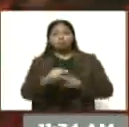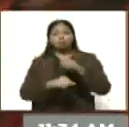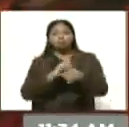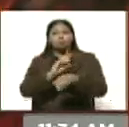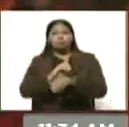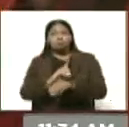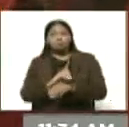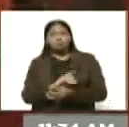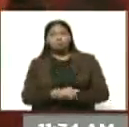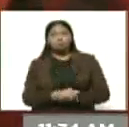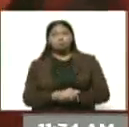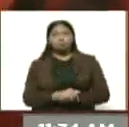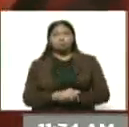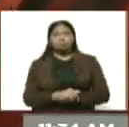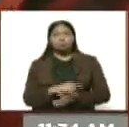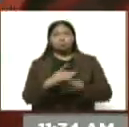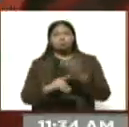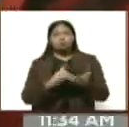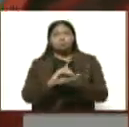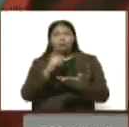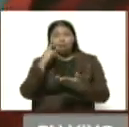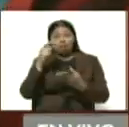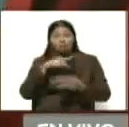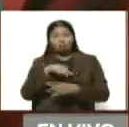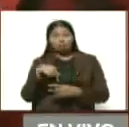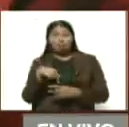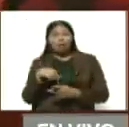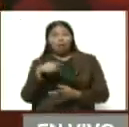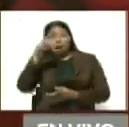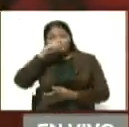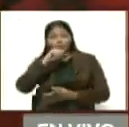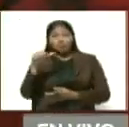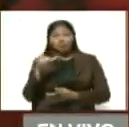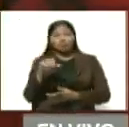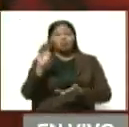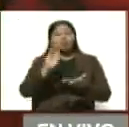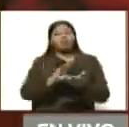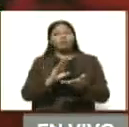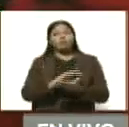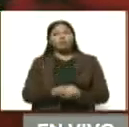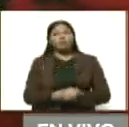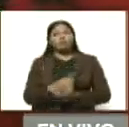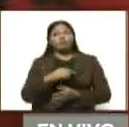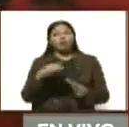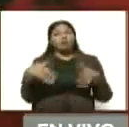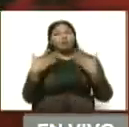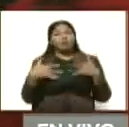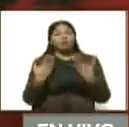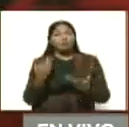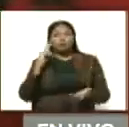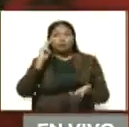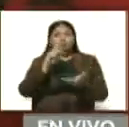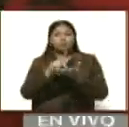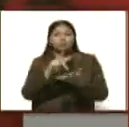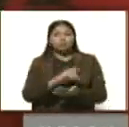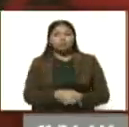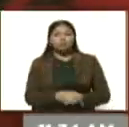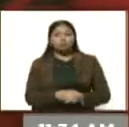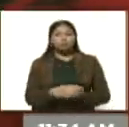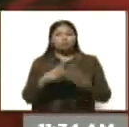de el aniversario de nuestra ciudad capital y, bueno, llena de alegría a todos los asistentes, a todos